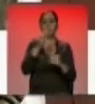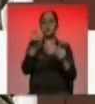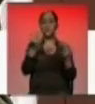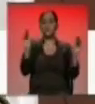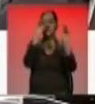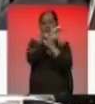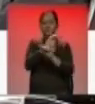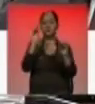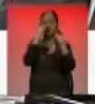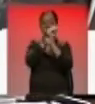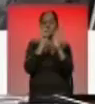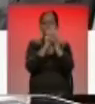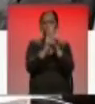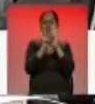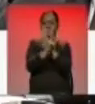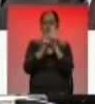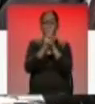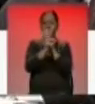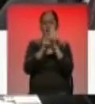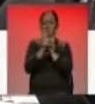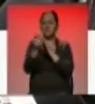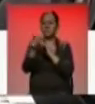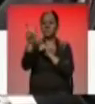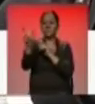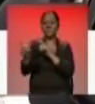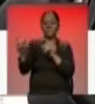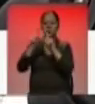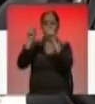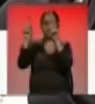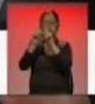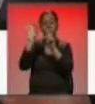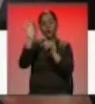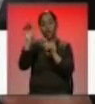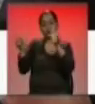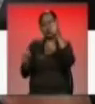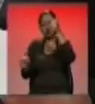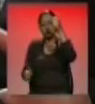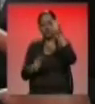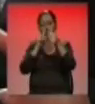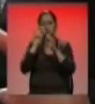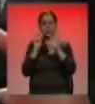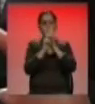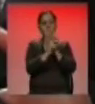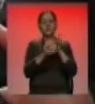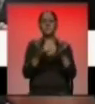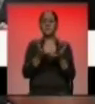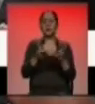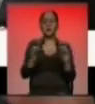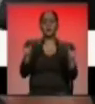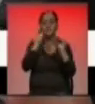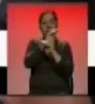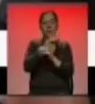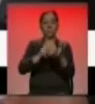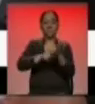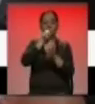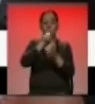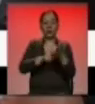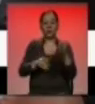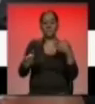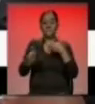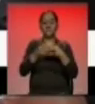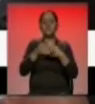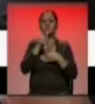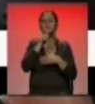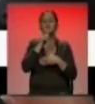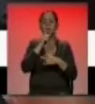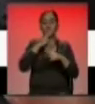transferencias provenientes de cuentas de proveedores o subalternos suyos. Hablan de transferencias realizadas, hablan de contratos suscritos por el parte